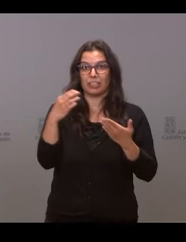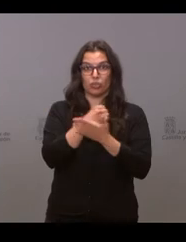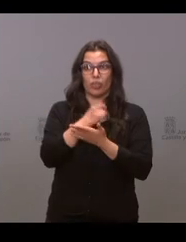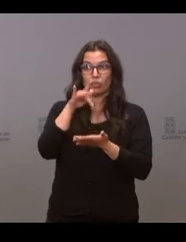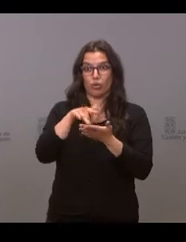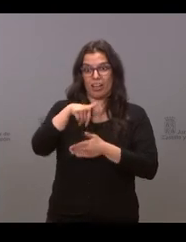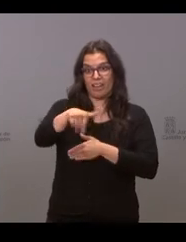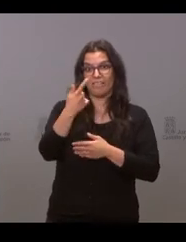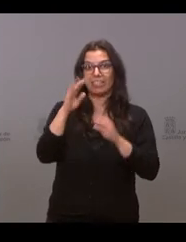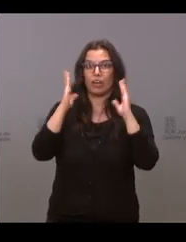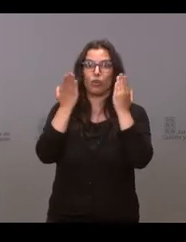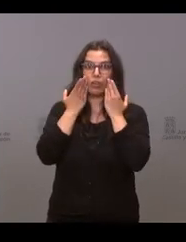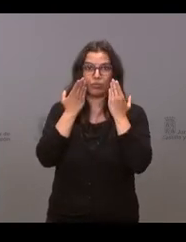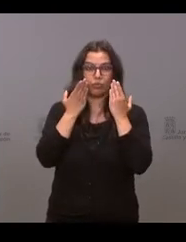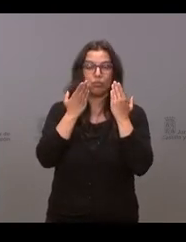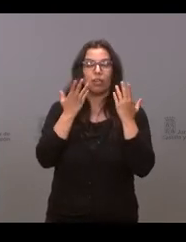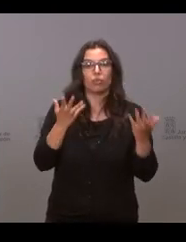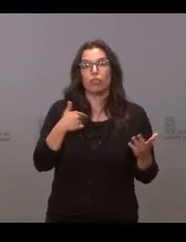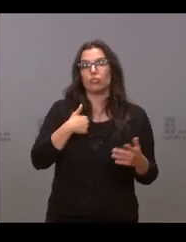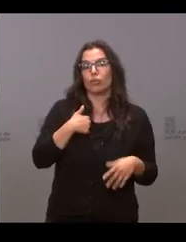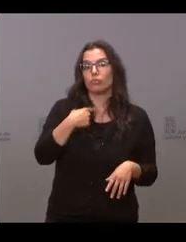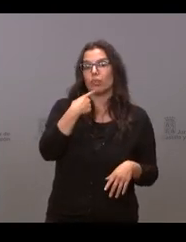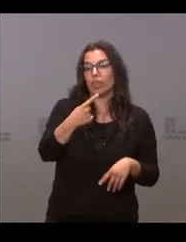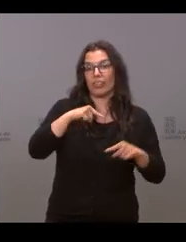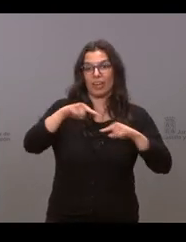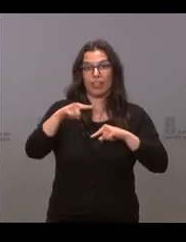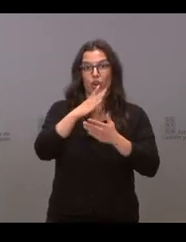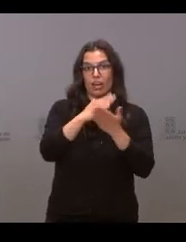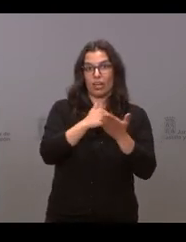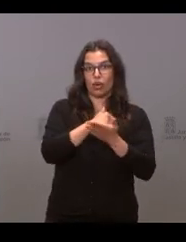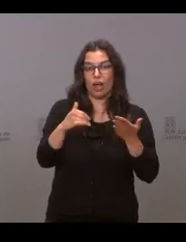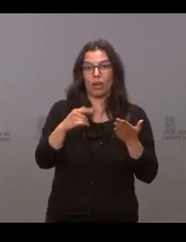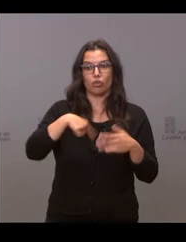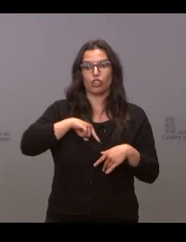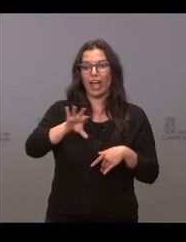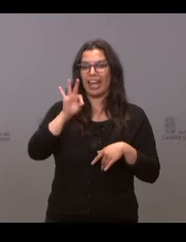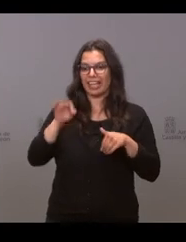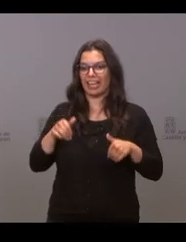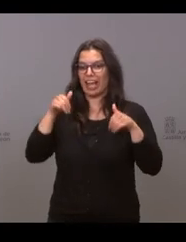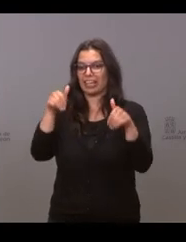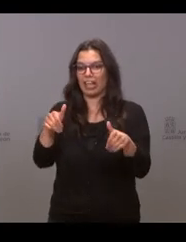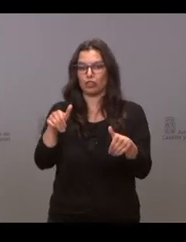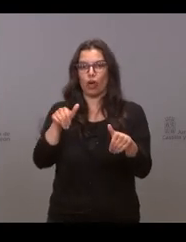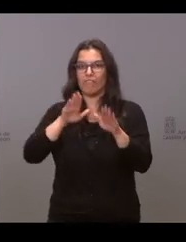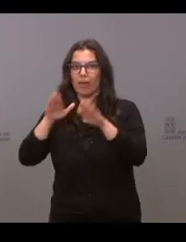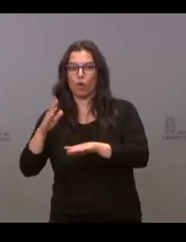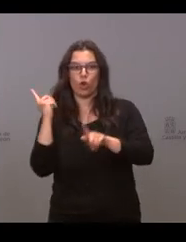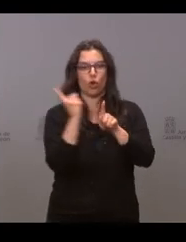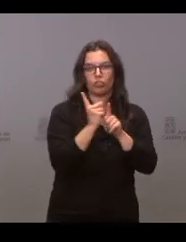que tengo que decir es que la dirección regional ni tiene candidatos ni deja de tener candidatos